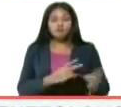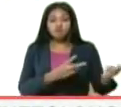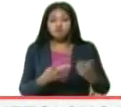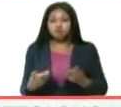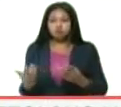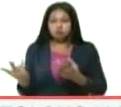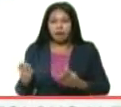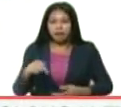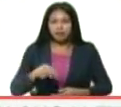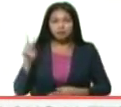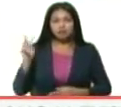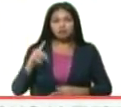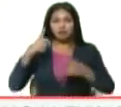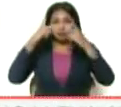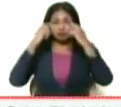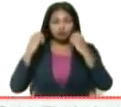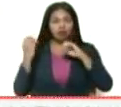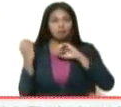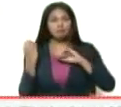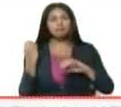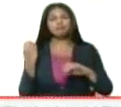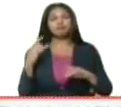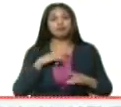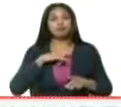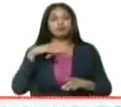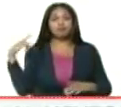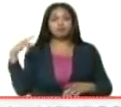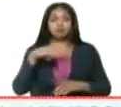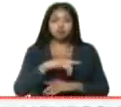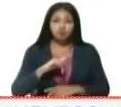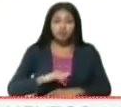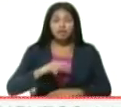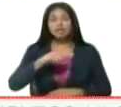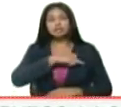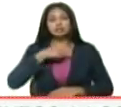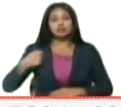expertos enviado por el gobierno de mi país.